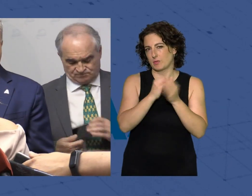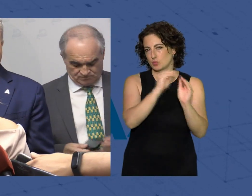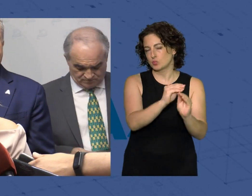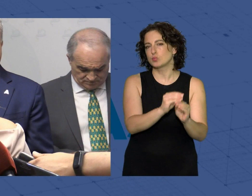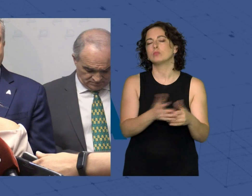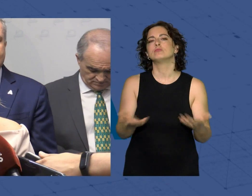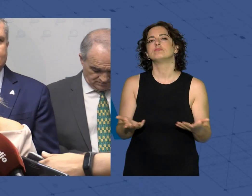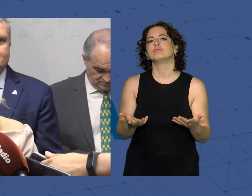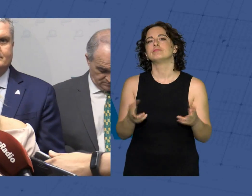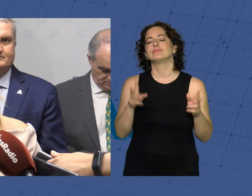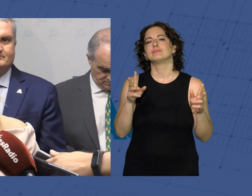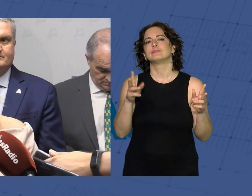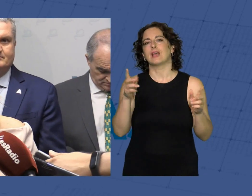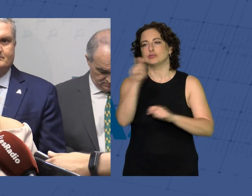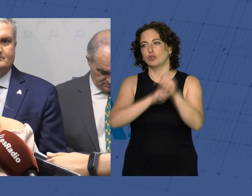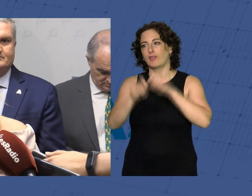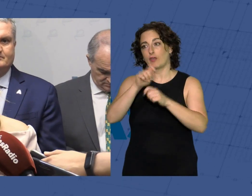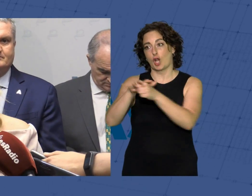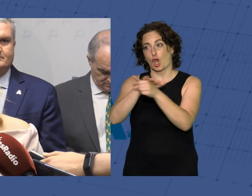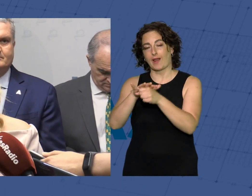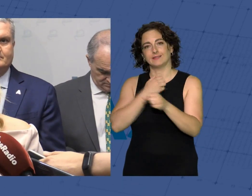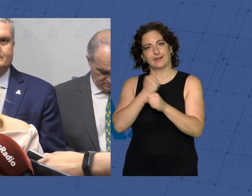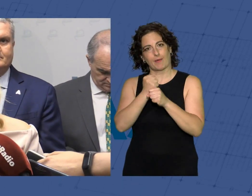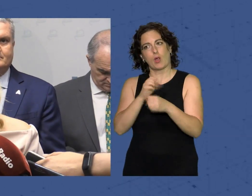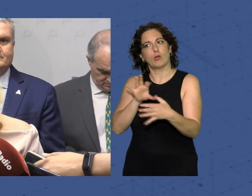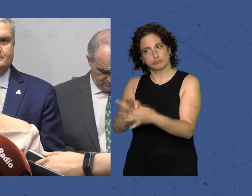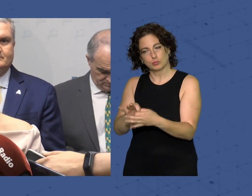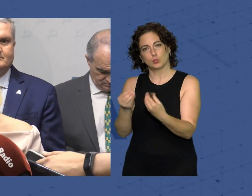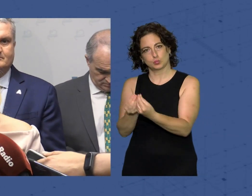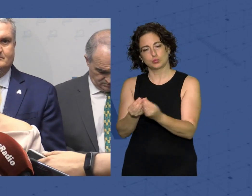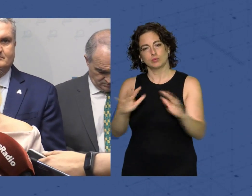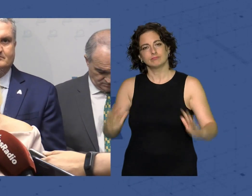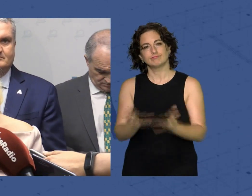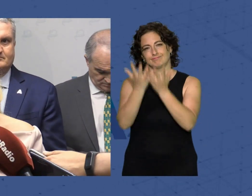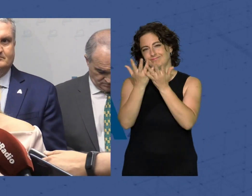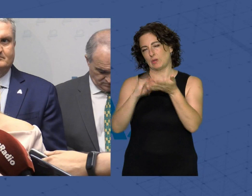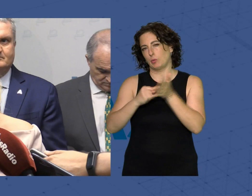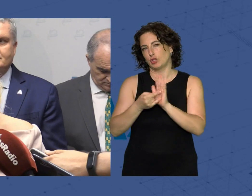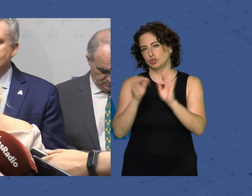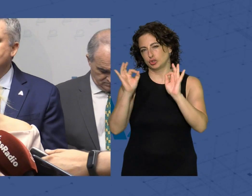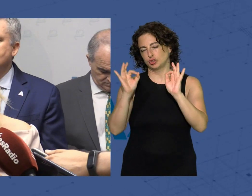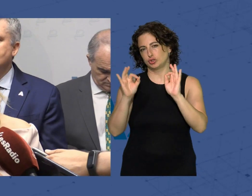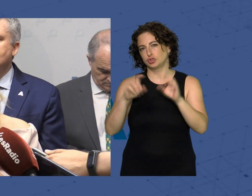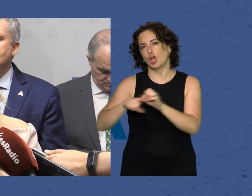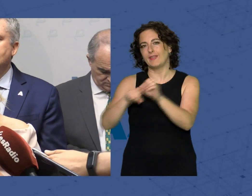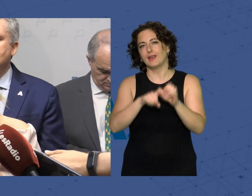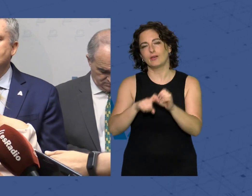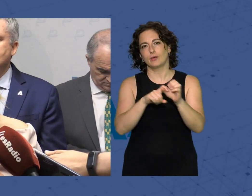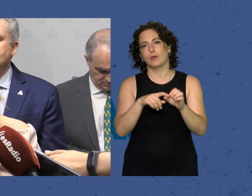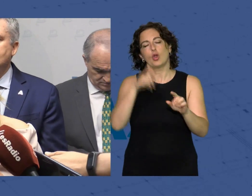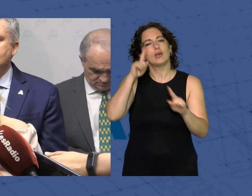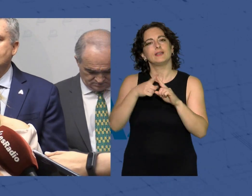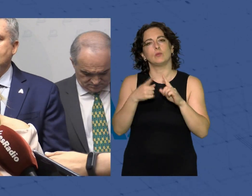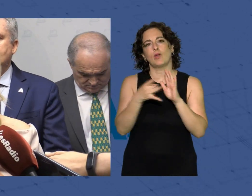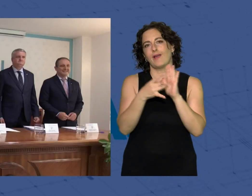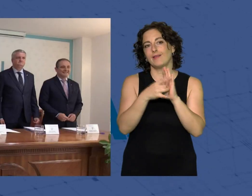trabajar con las asociaciones locales impulsar proyectos solidarios sobre todo por el bien y mejora de calidad